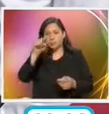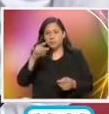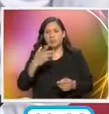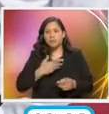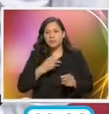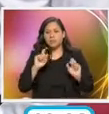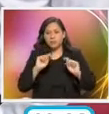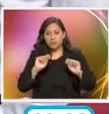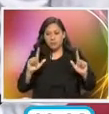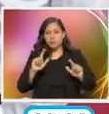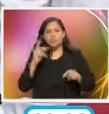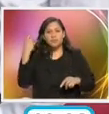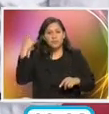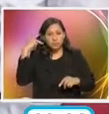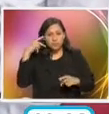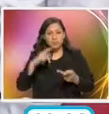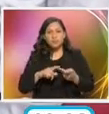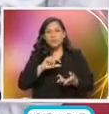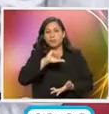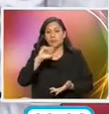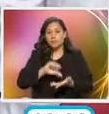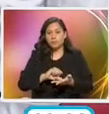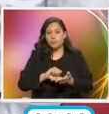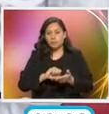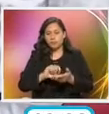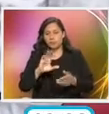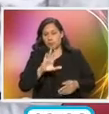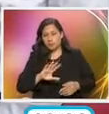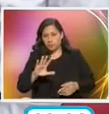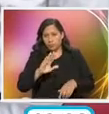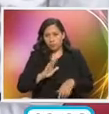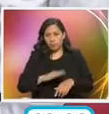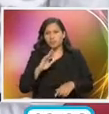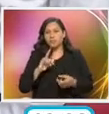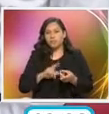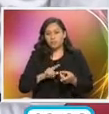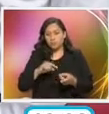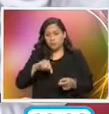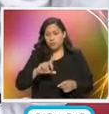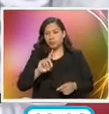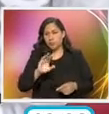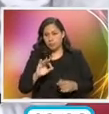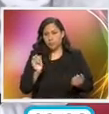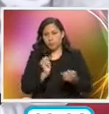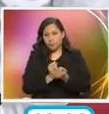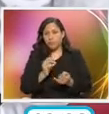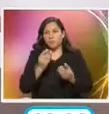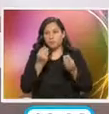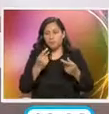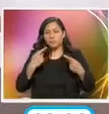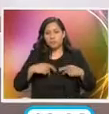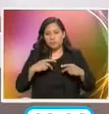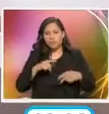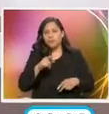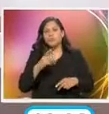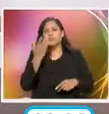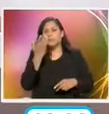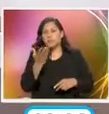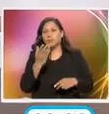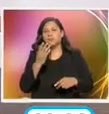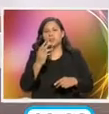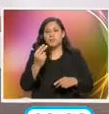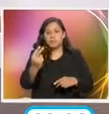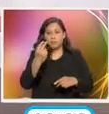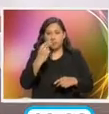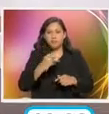en Tlaxcala, Puebla, más en el centro del país principalmente, también aquí en el DF tenemos mucha gente que nos pide, que nos